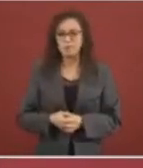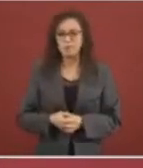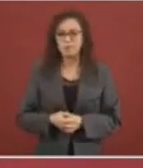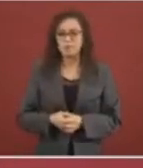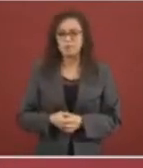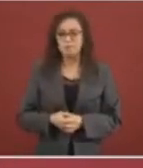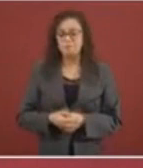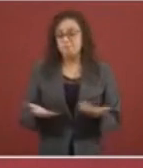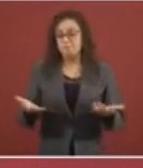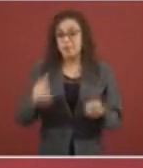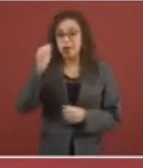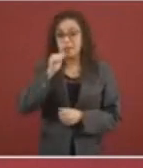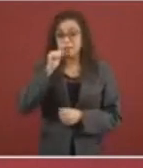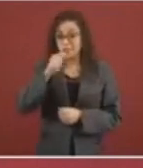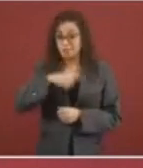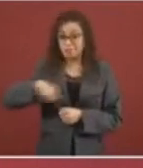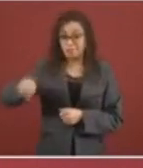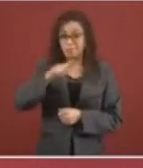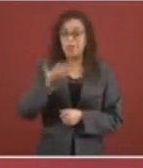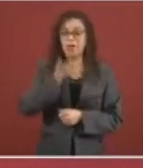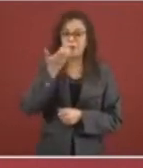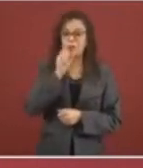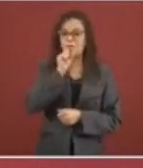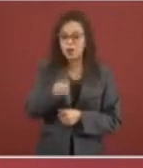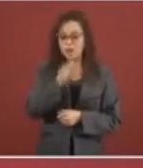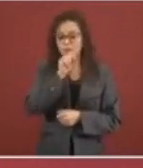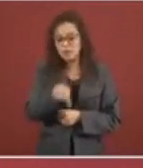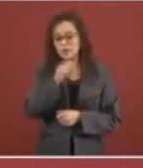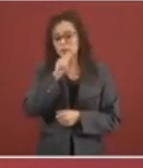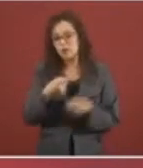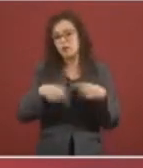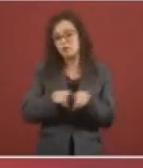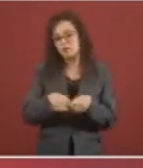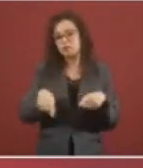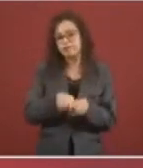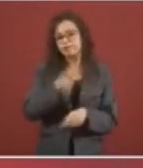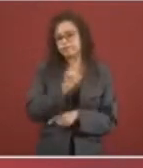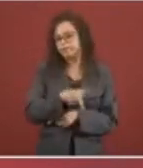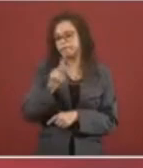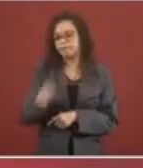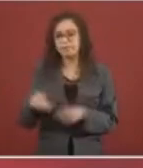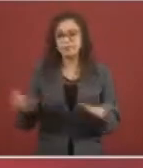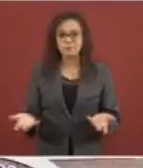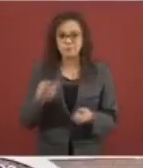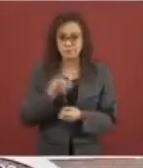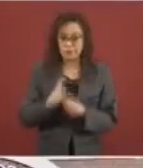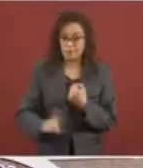la costumbre, lo recurrente, era que ante estas crisis, ahí